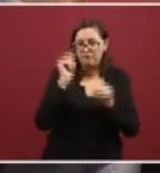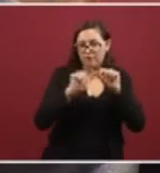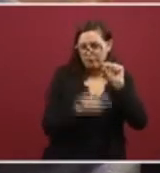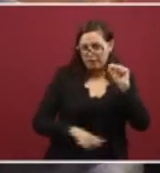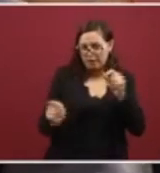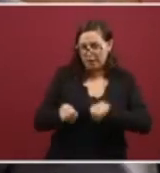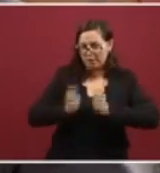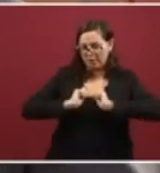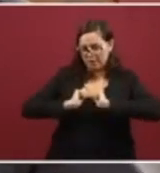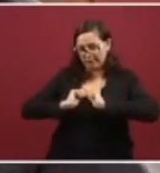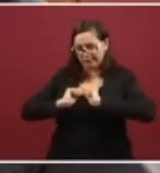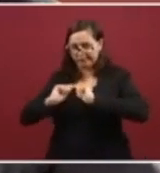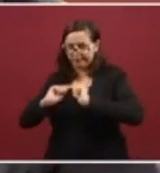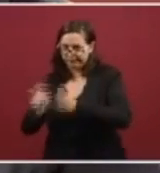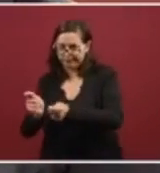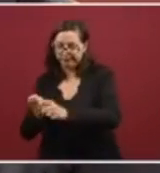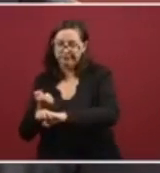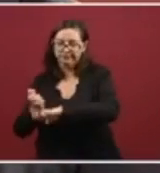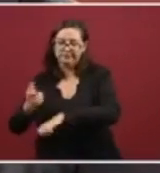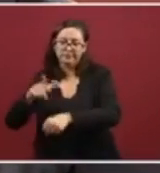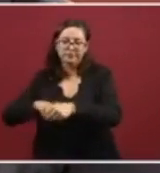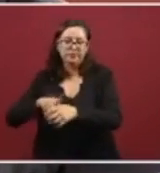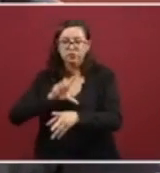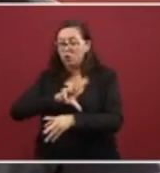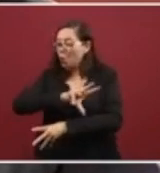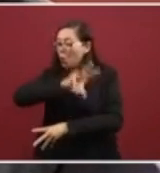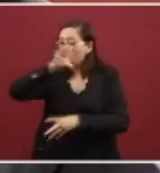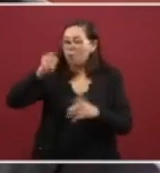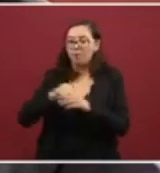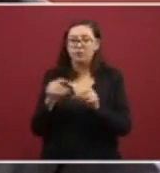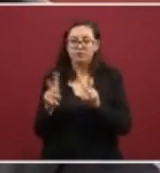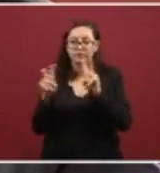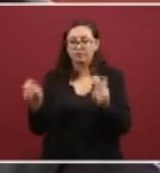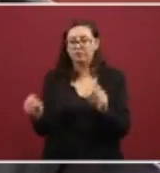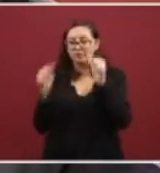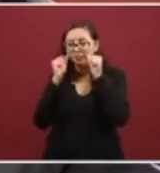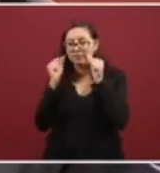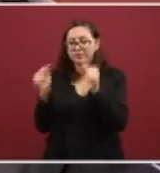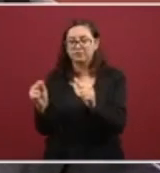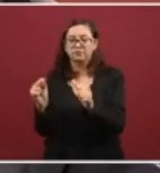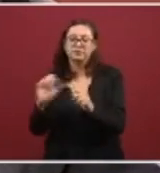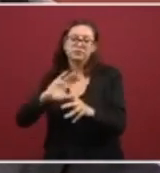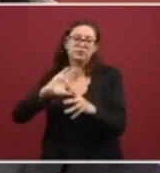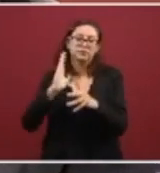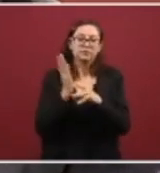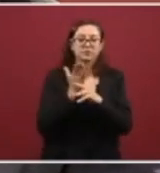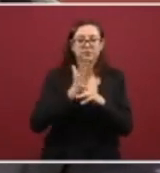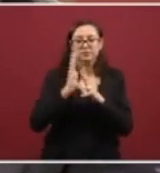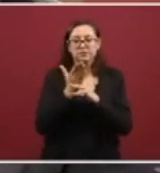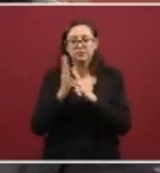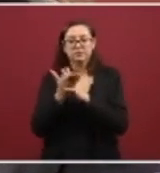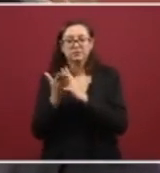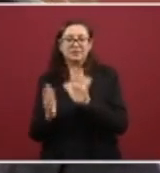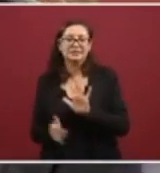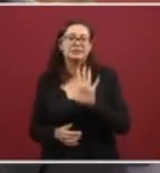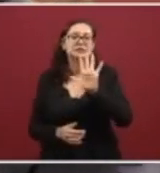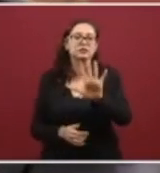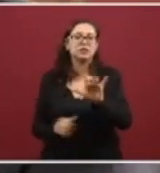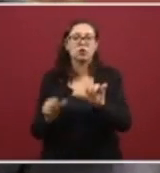federales, para cuidar todos los aspectos de este programa, que como ustedes saben está dividido en 5 áreas, como ayer lo dimos a